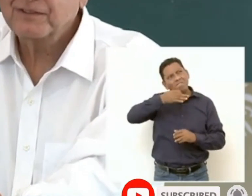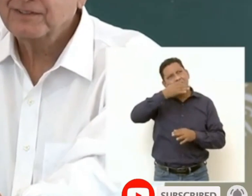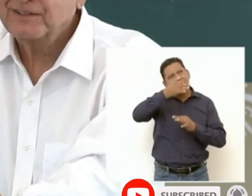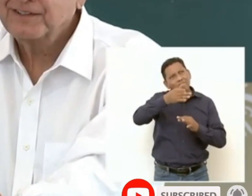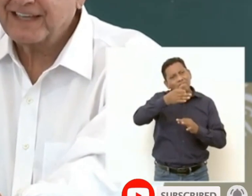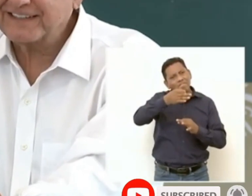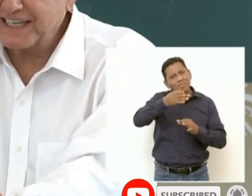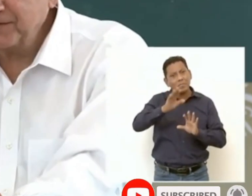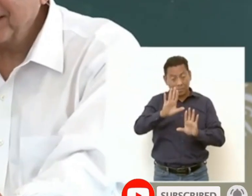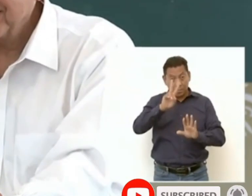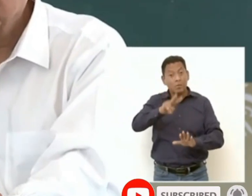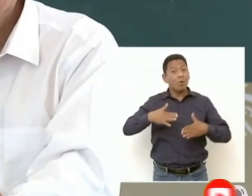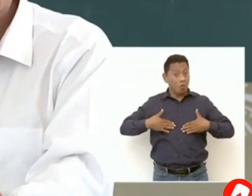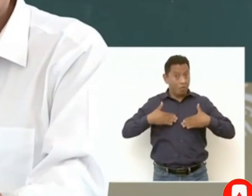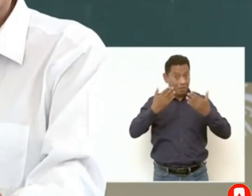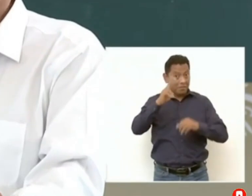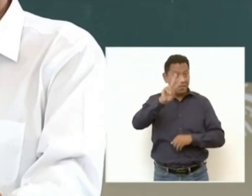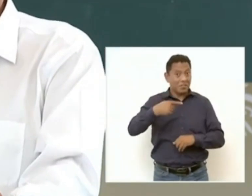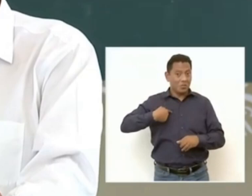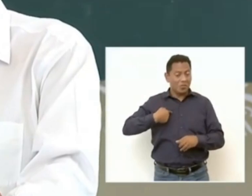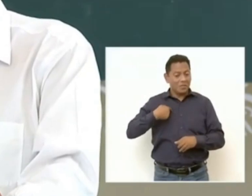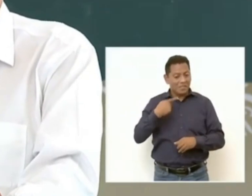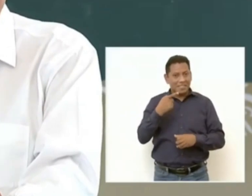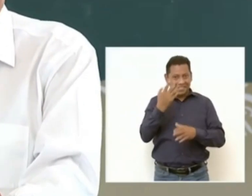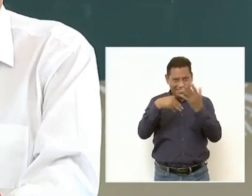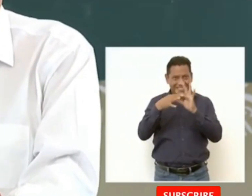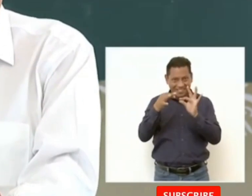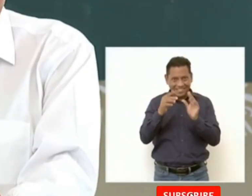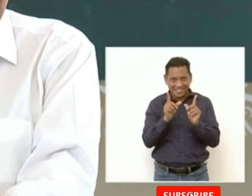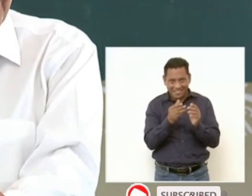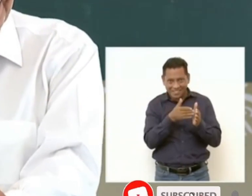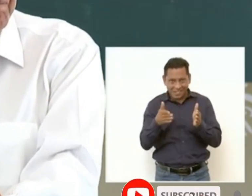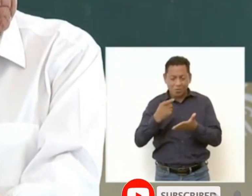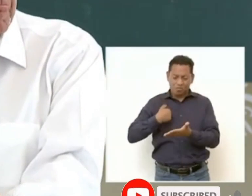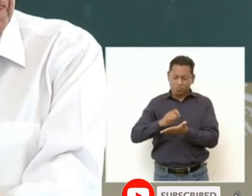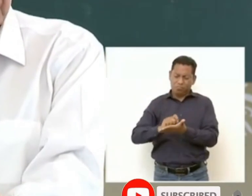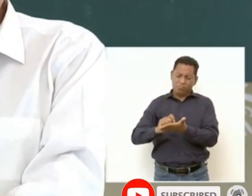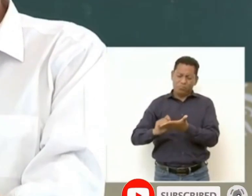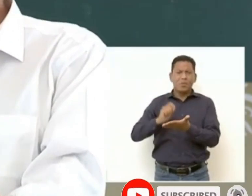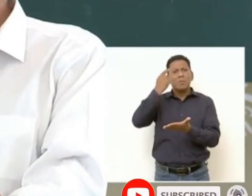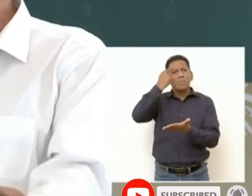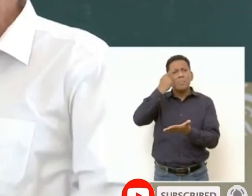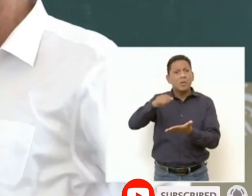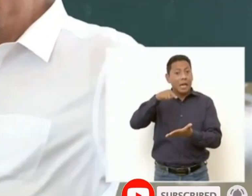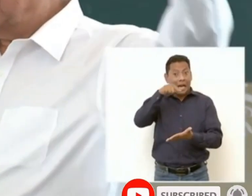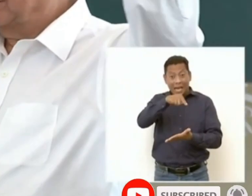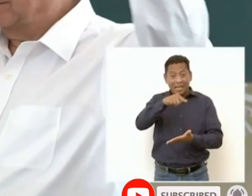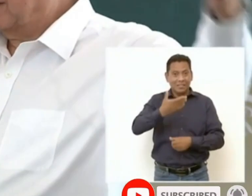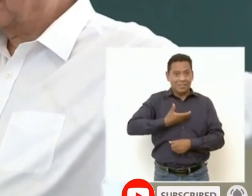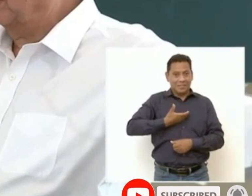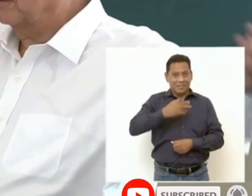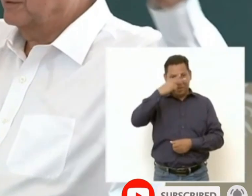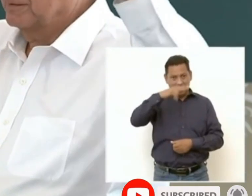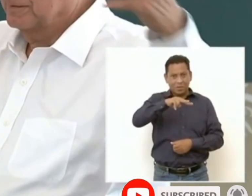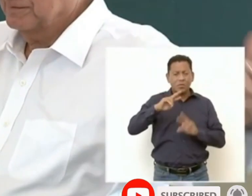confieso que escribí el texto para que en el Zócalo, en